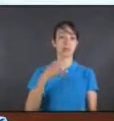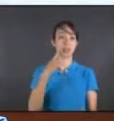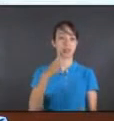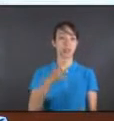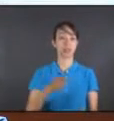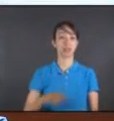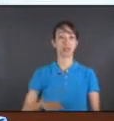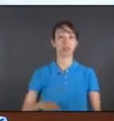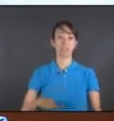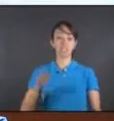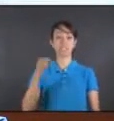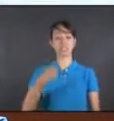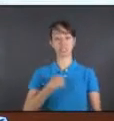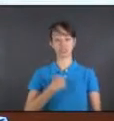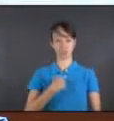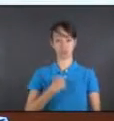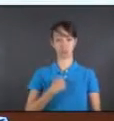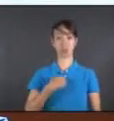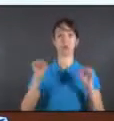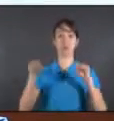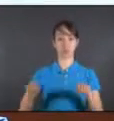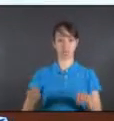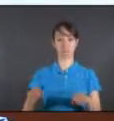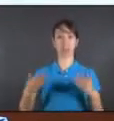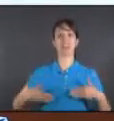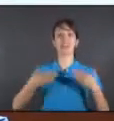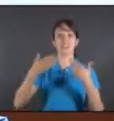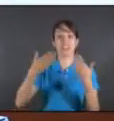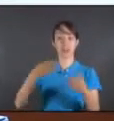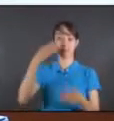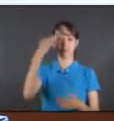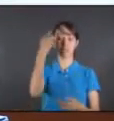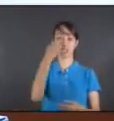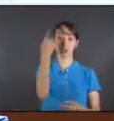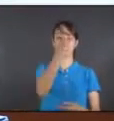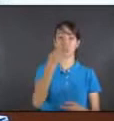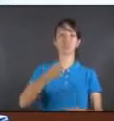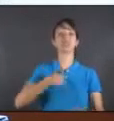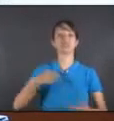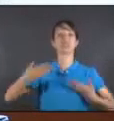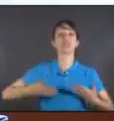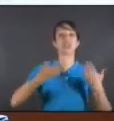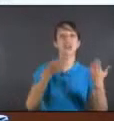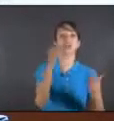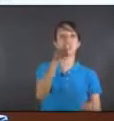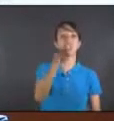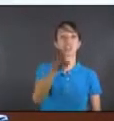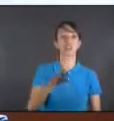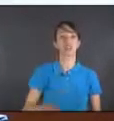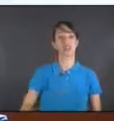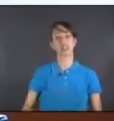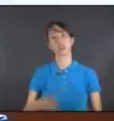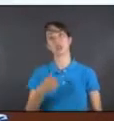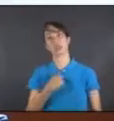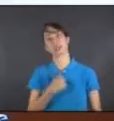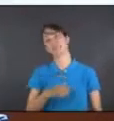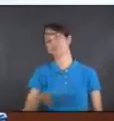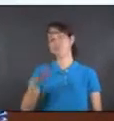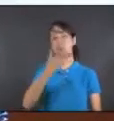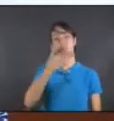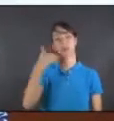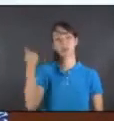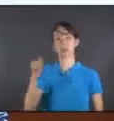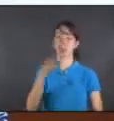Jala, hermano, se me volvió un nudo la garganta cuando el doctor que me estaba examinando me dijo, si yo